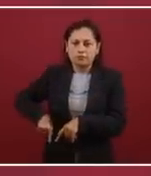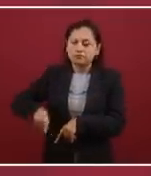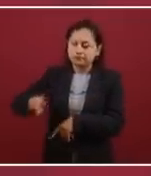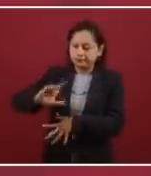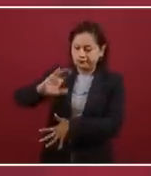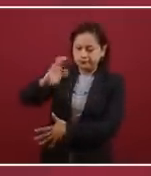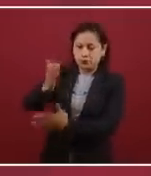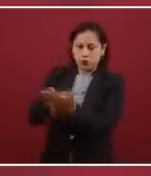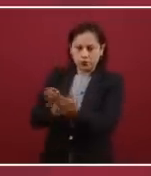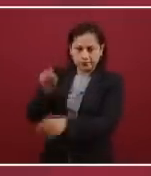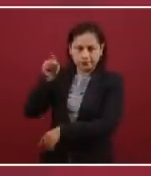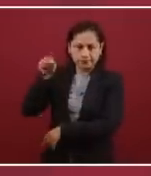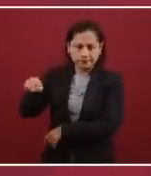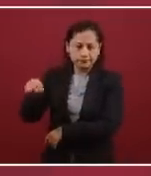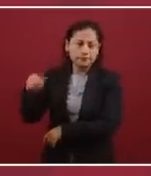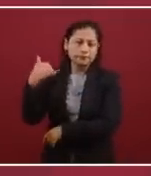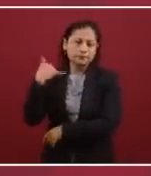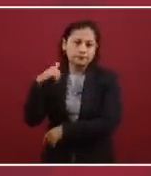en Yucatán.